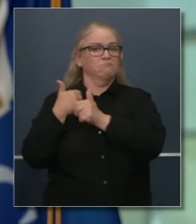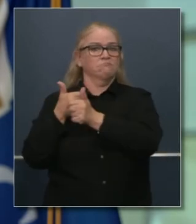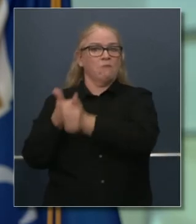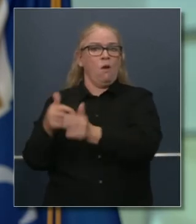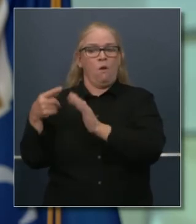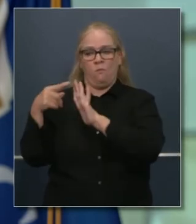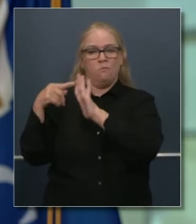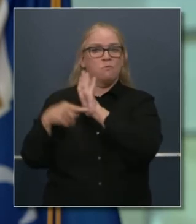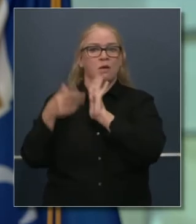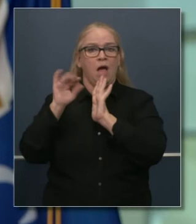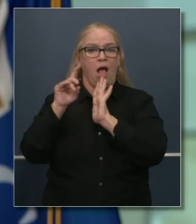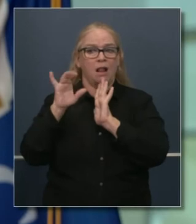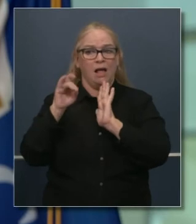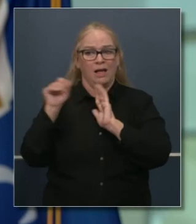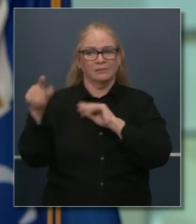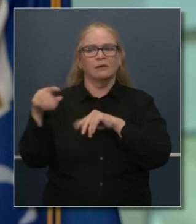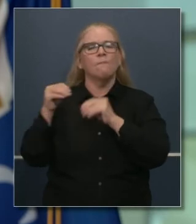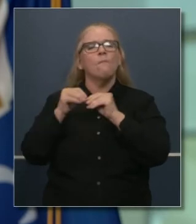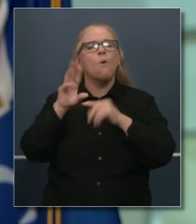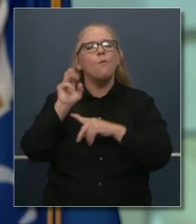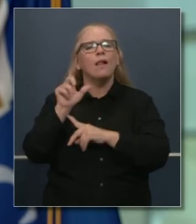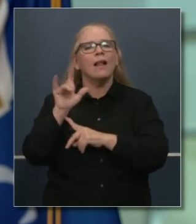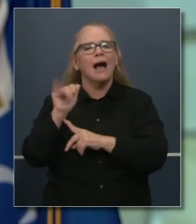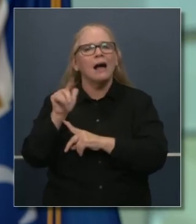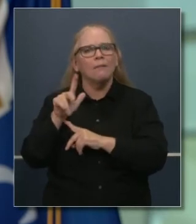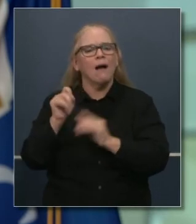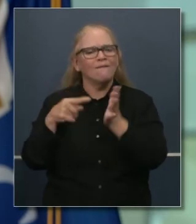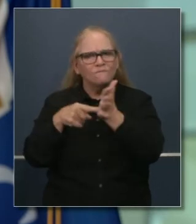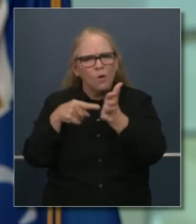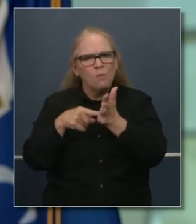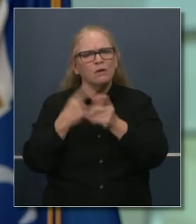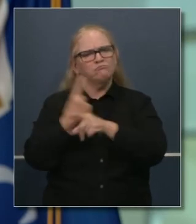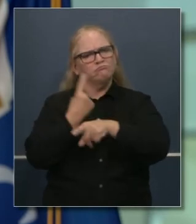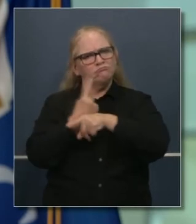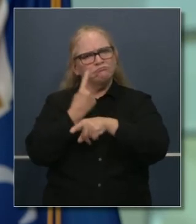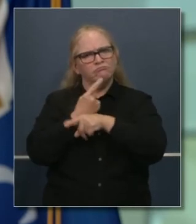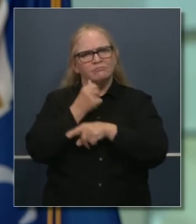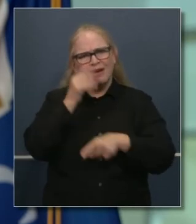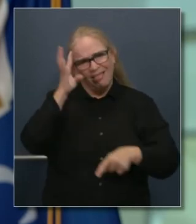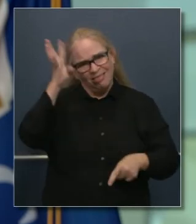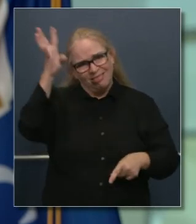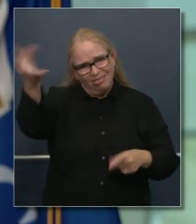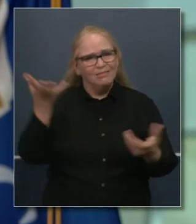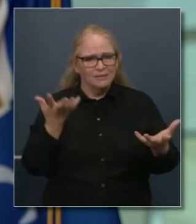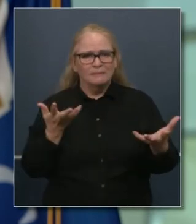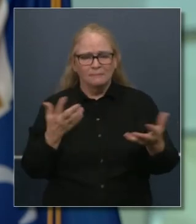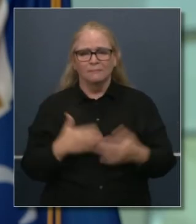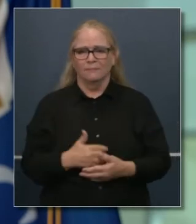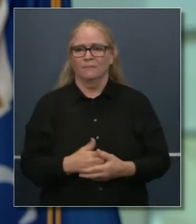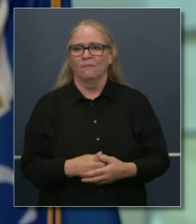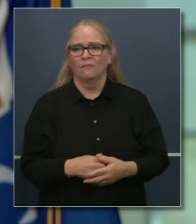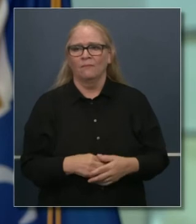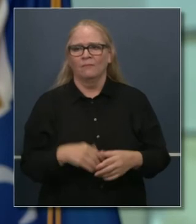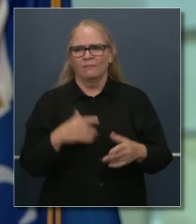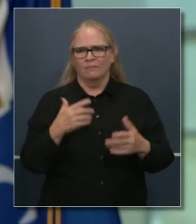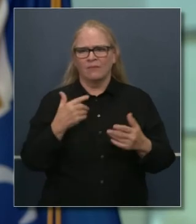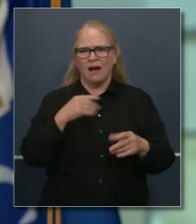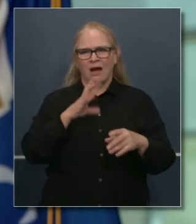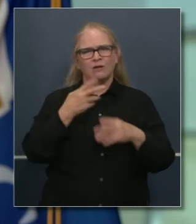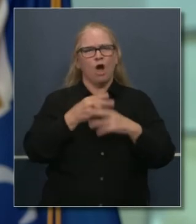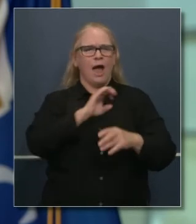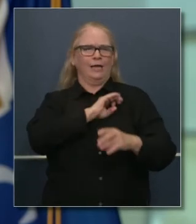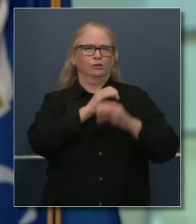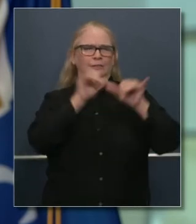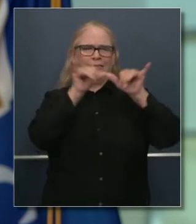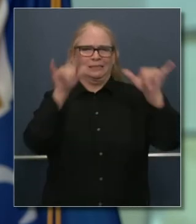establecer las reglas para energía más fiable dinámica y desagregada